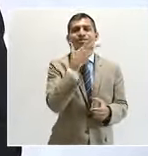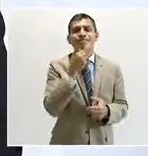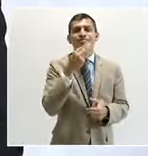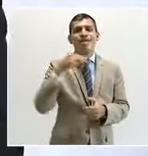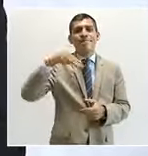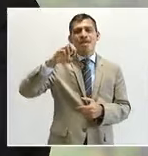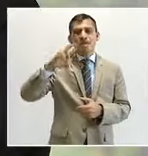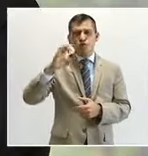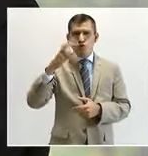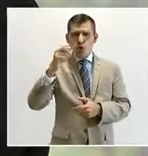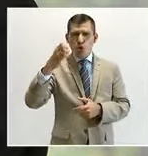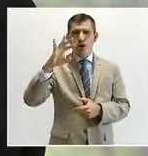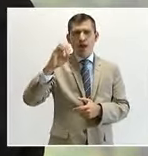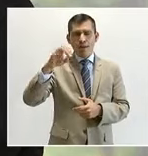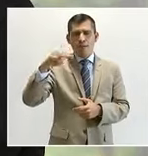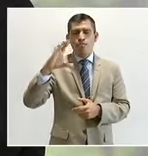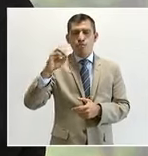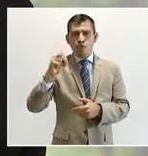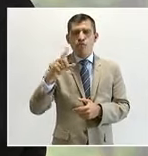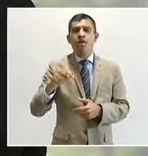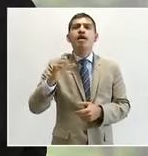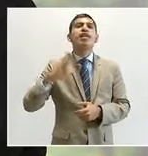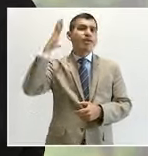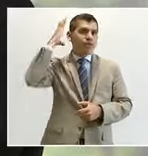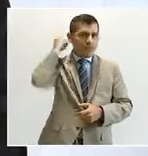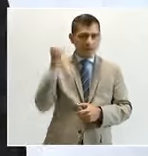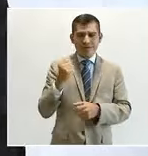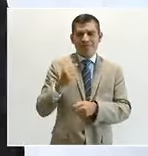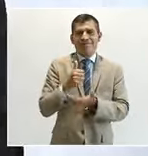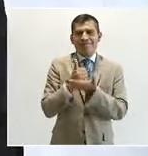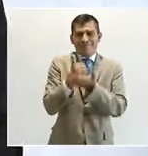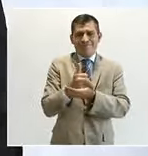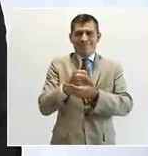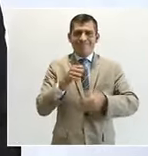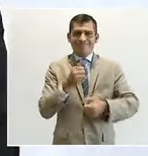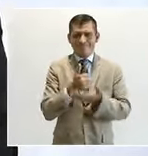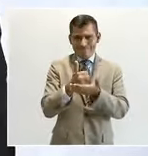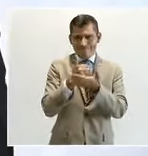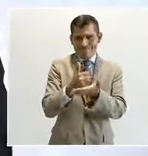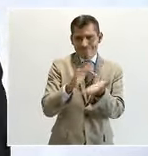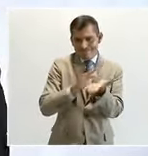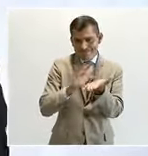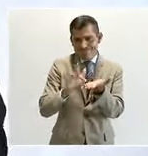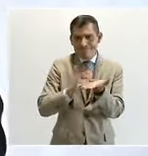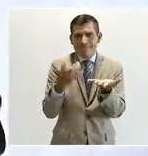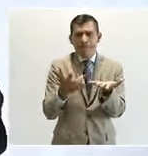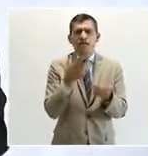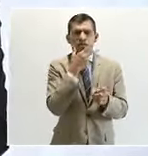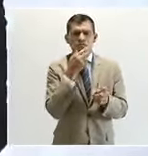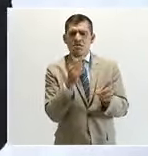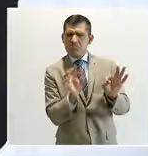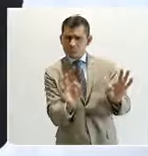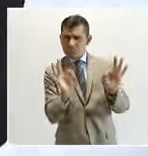que era asesor de Benito Juárez un hombre con principios decía